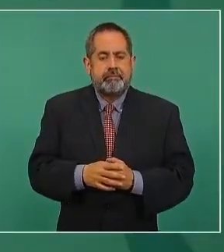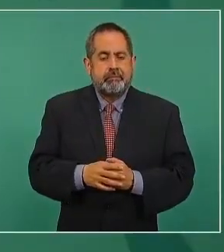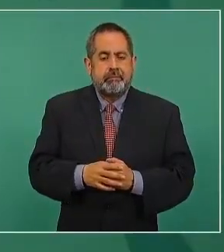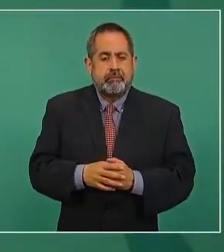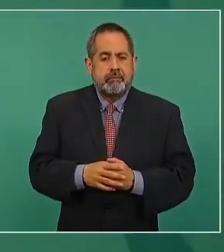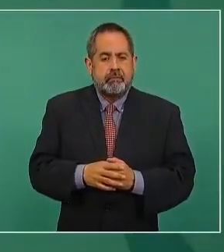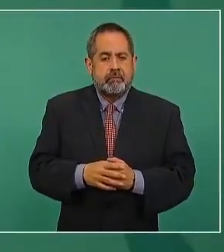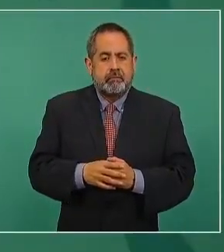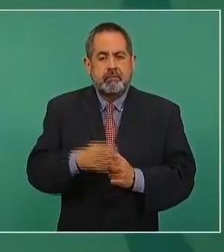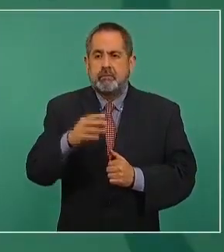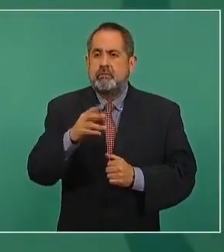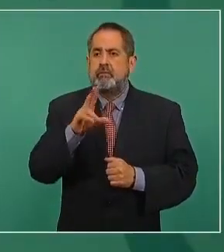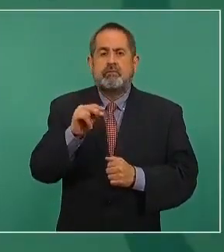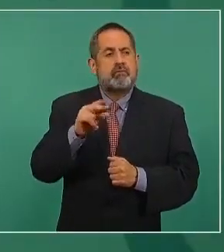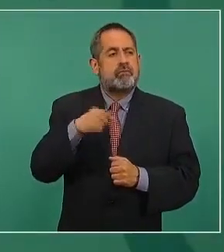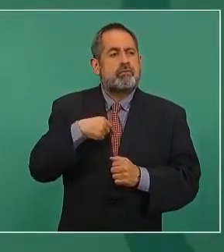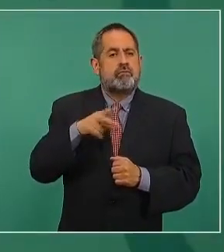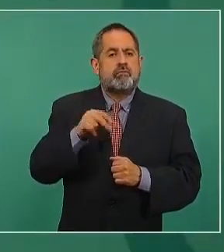no soy objetivo,